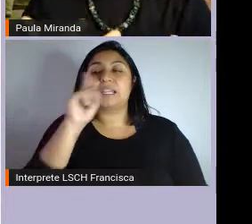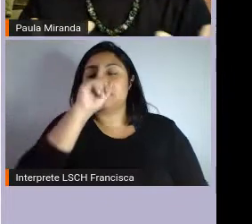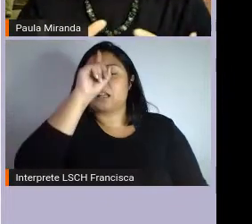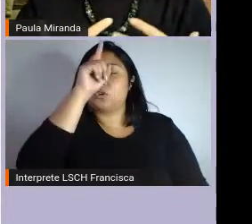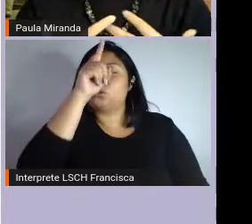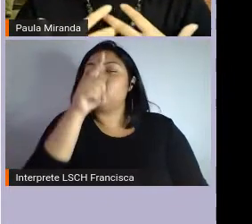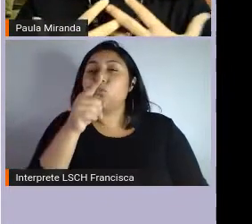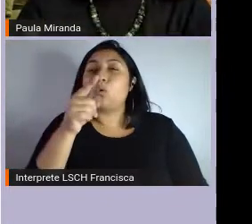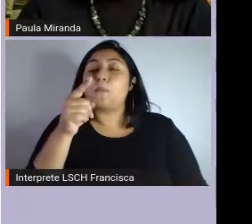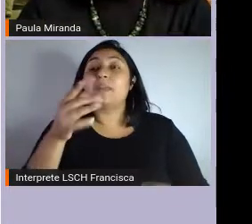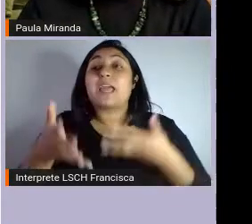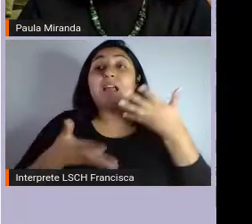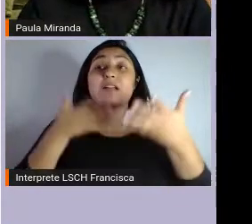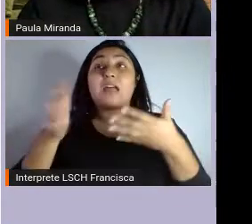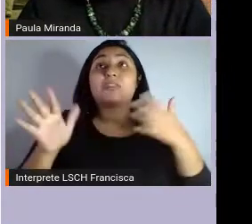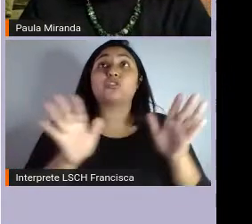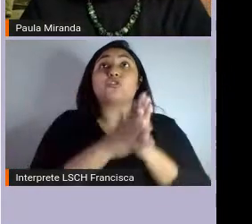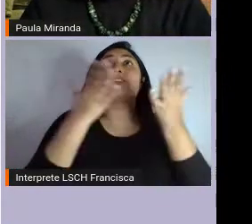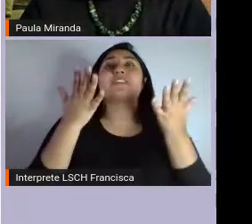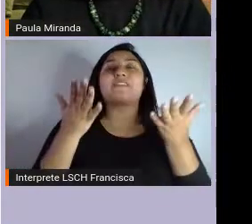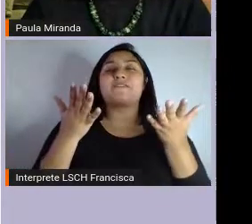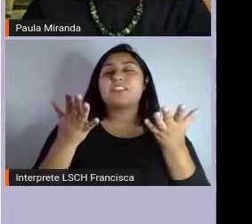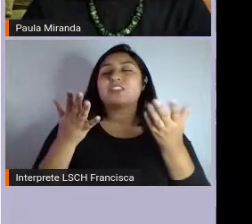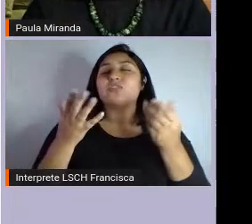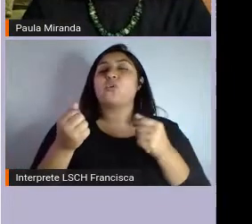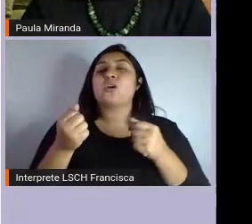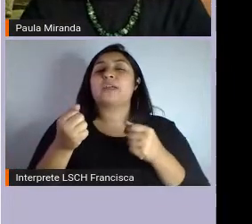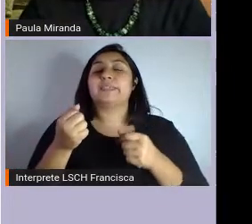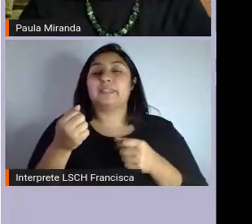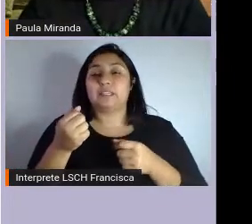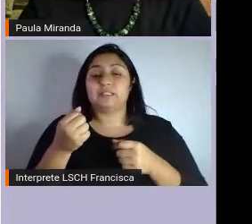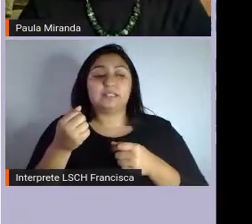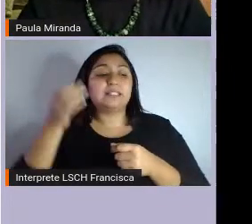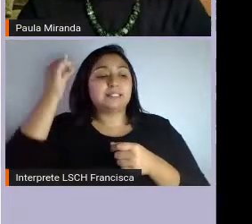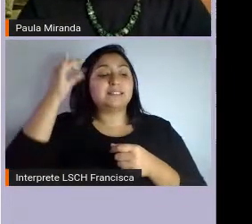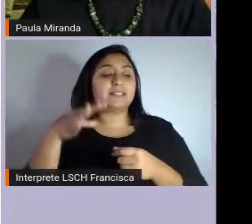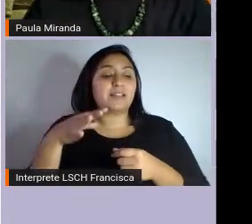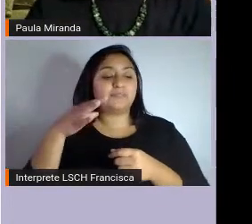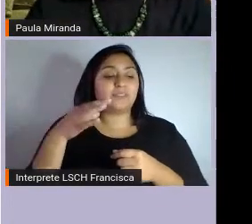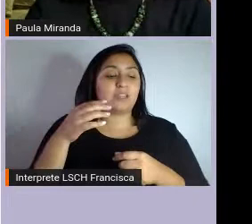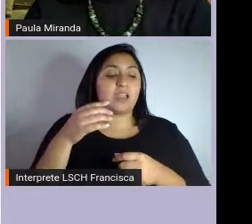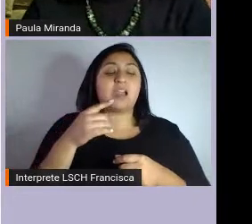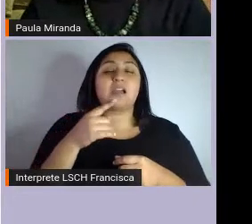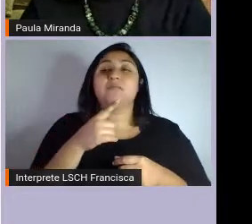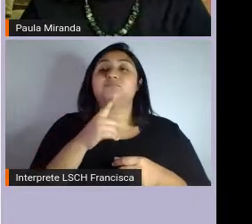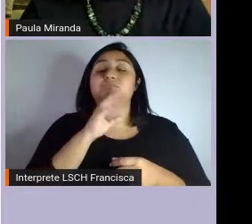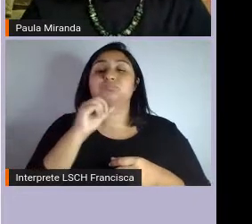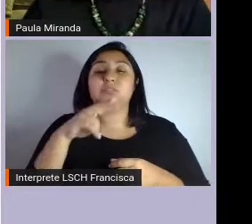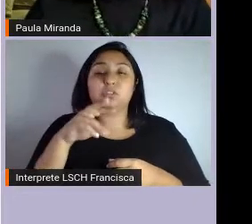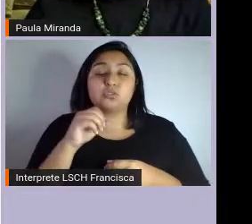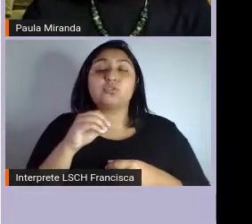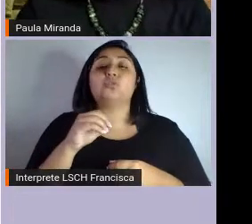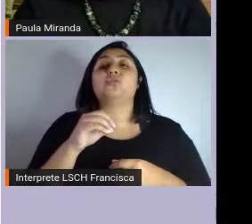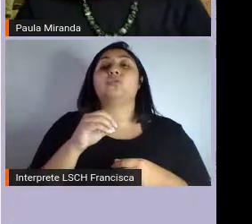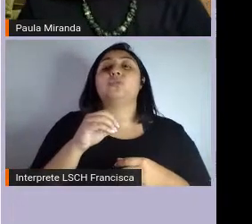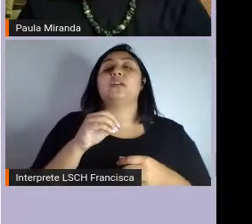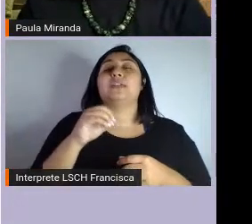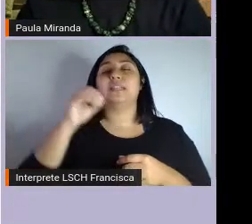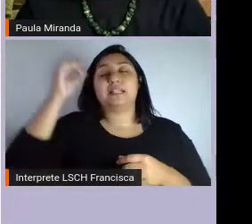muchísimo, le fascinaba, se reconocía mucho en ese tono, en ese temple, en esa religiosidad, en ese